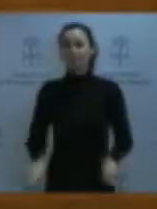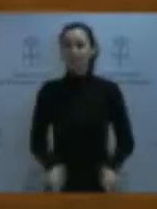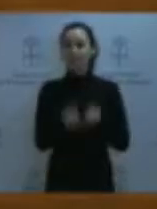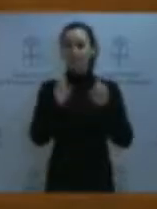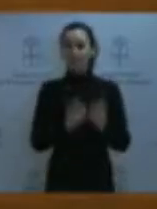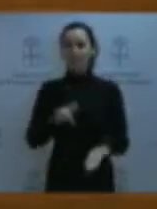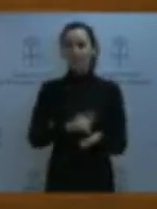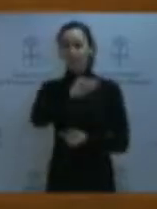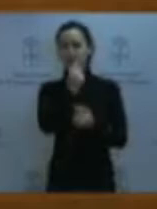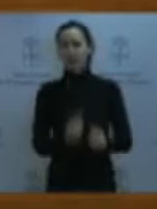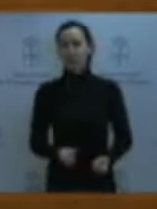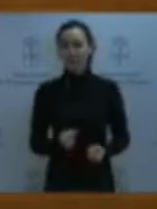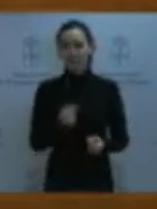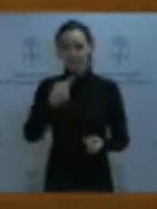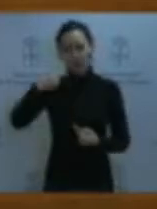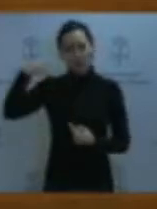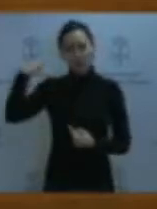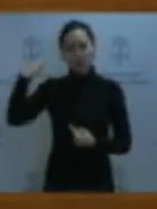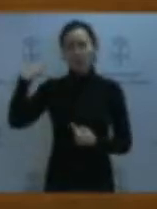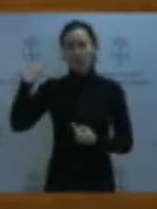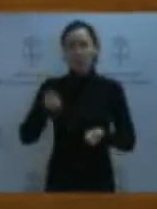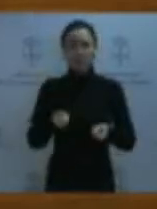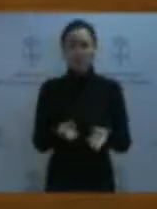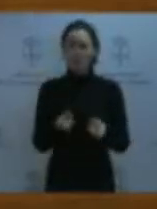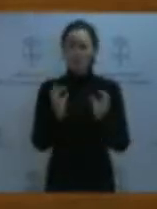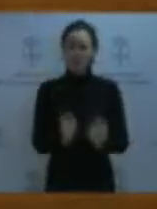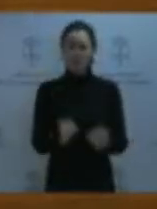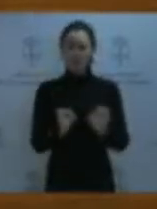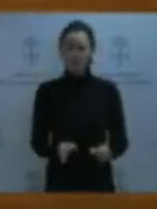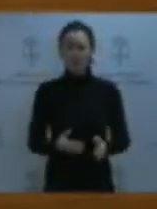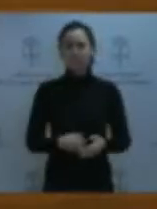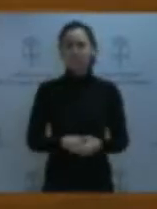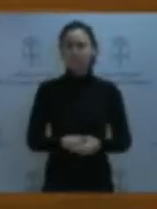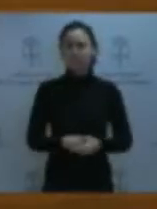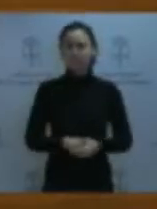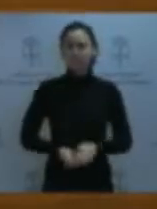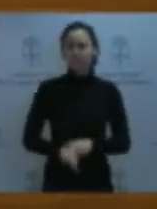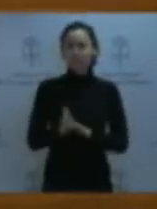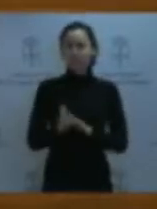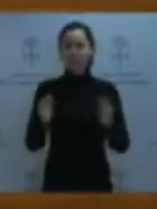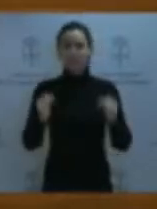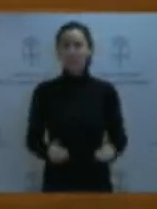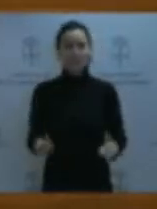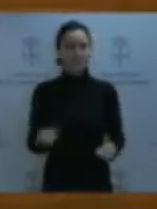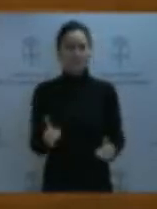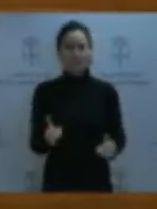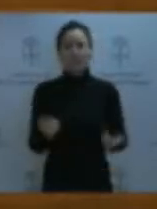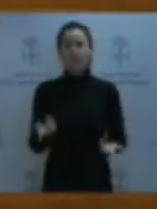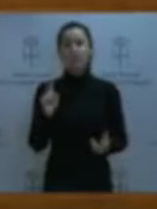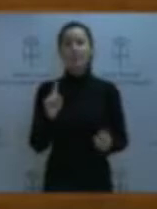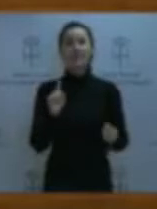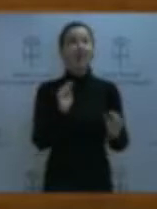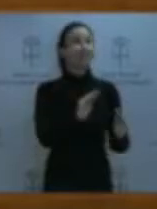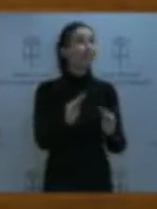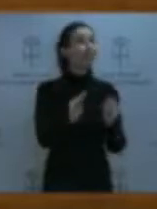en el presupuesto en los últimos años, esas cifras se mantienen prácticamente constantes. Y, por tanto, no basta simplemente prestar la atención al